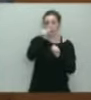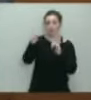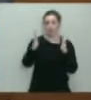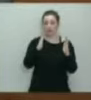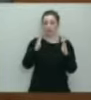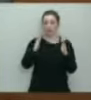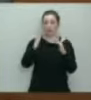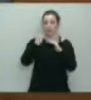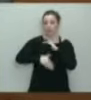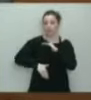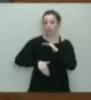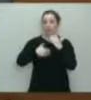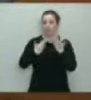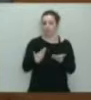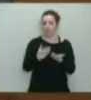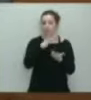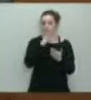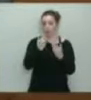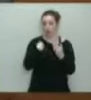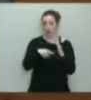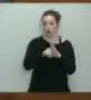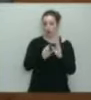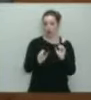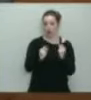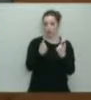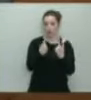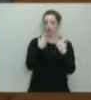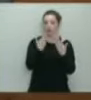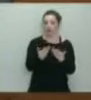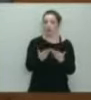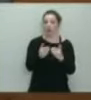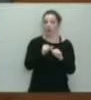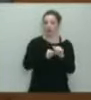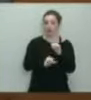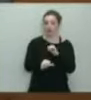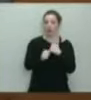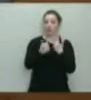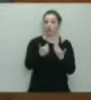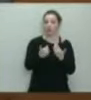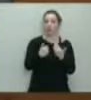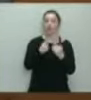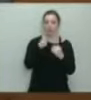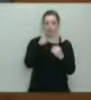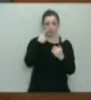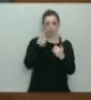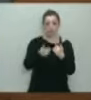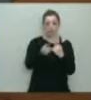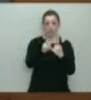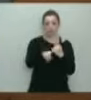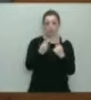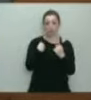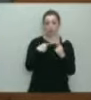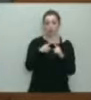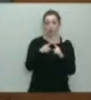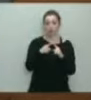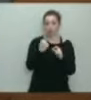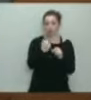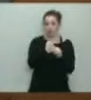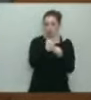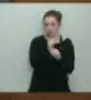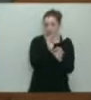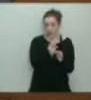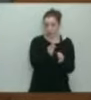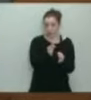tras la entrada en vigor de esta ley. Esa previsión también ha sido alterada durante los trabajos de la ponencia y,